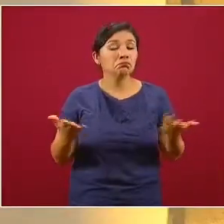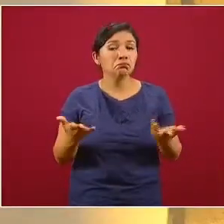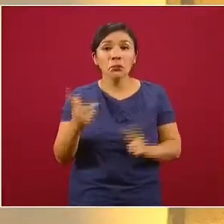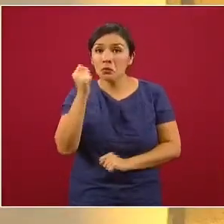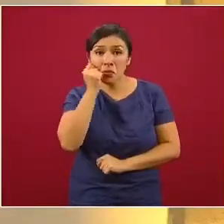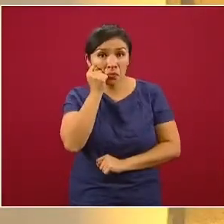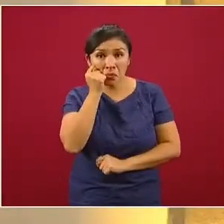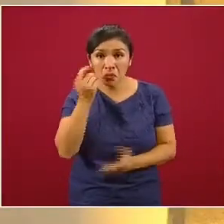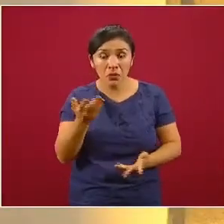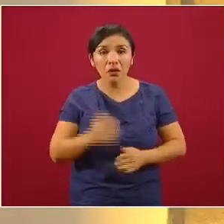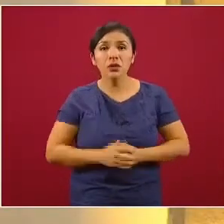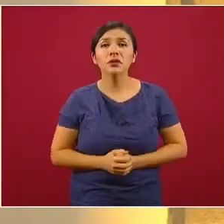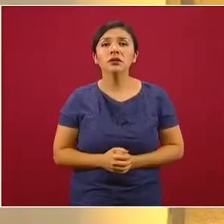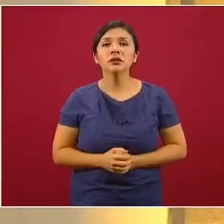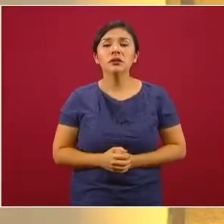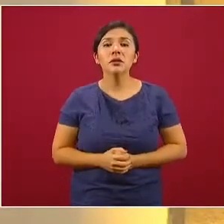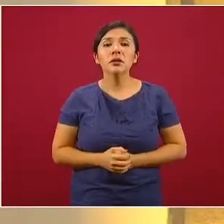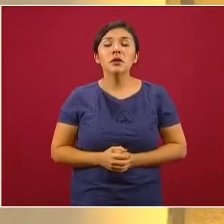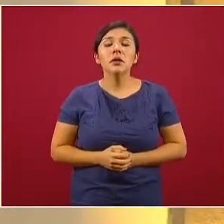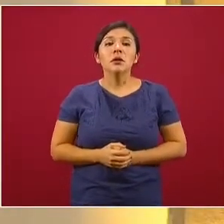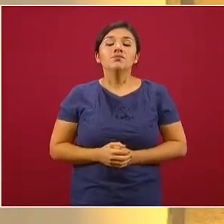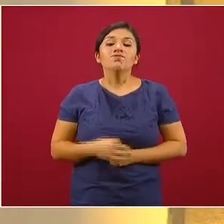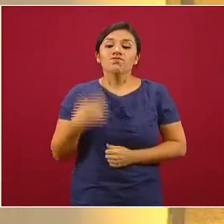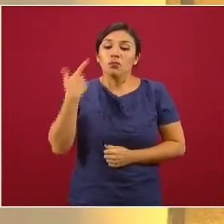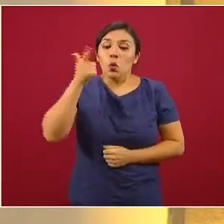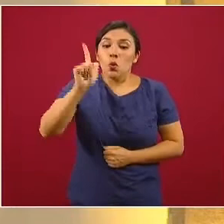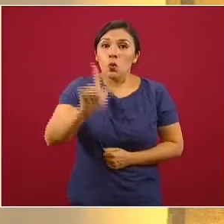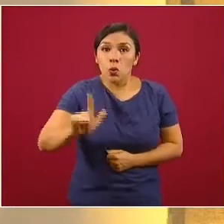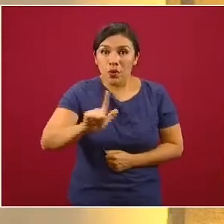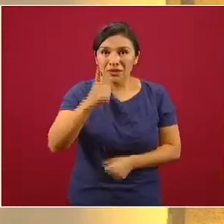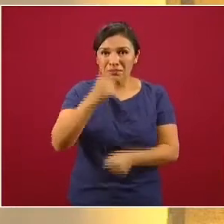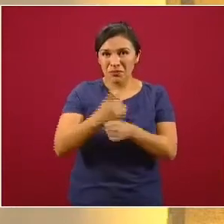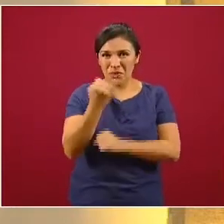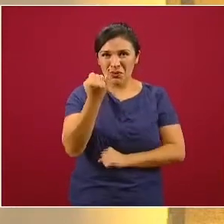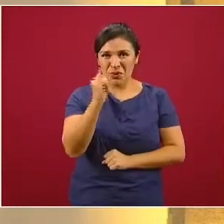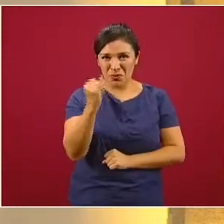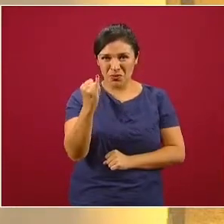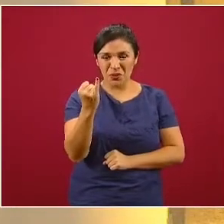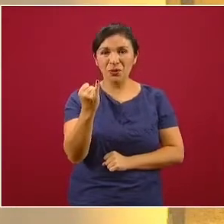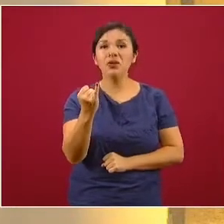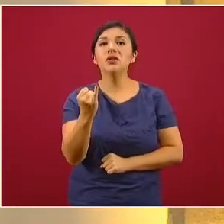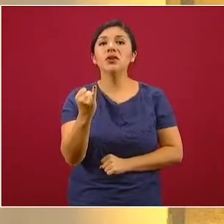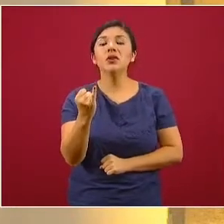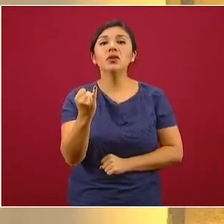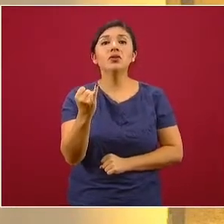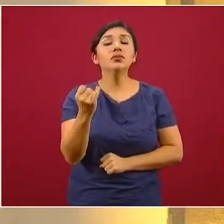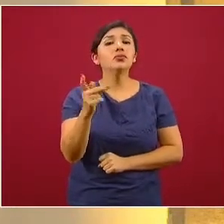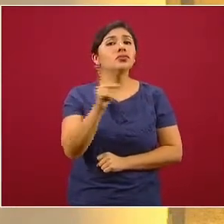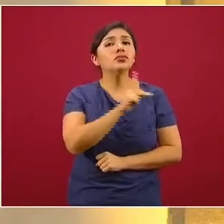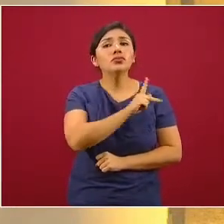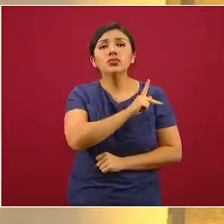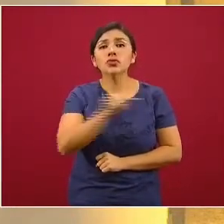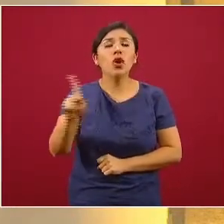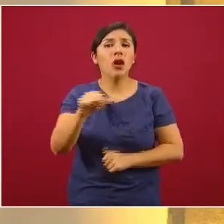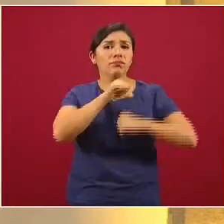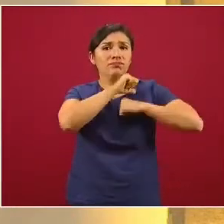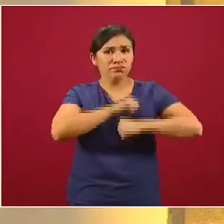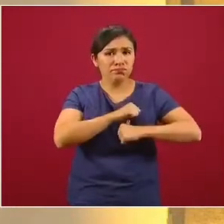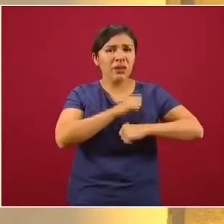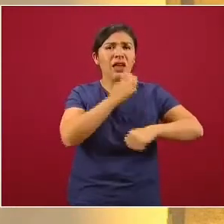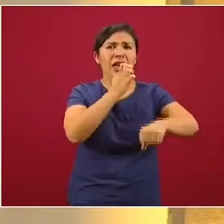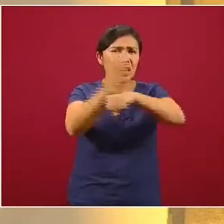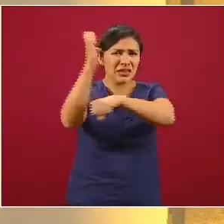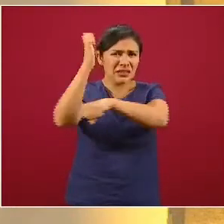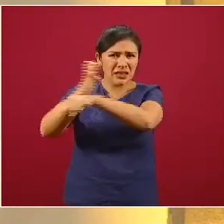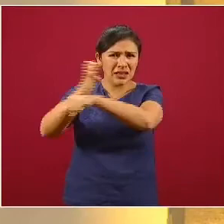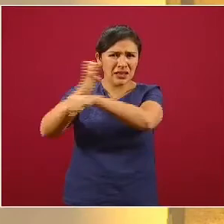modo, pasado mañana, que será el lunes 1 de junio, todas las autoridades